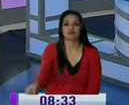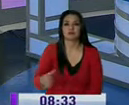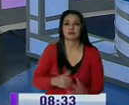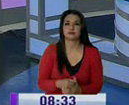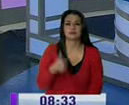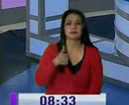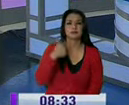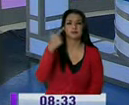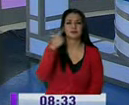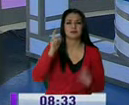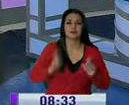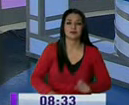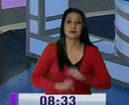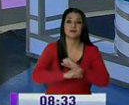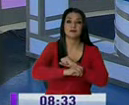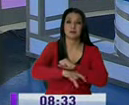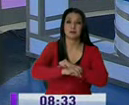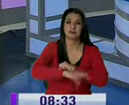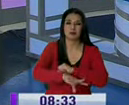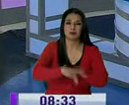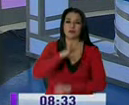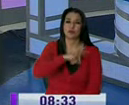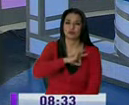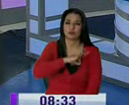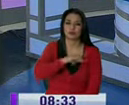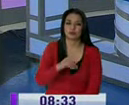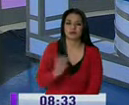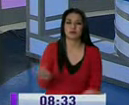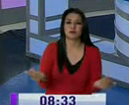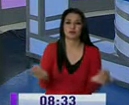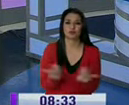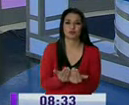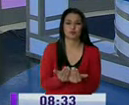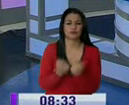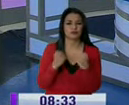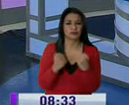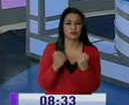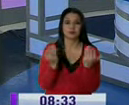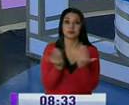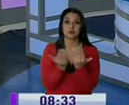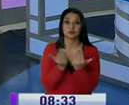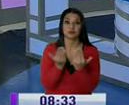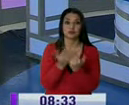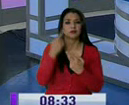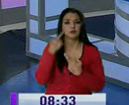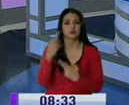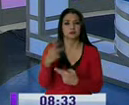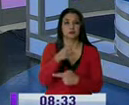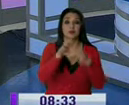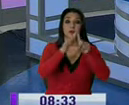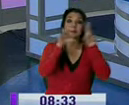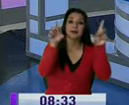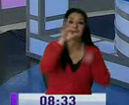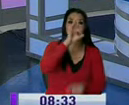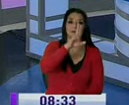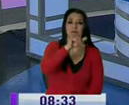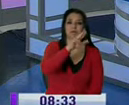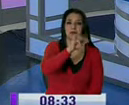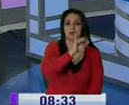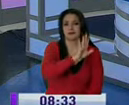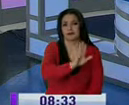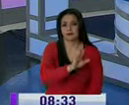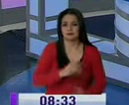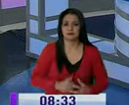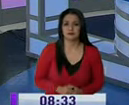tiene que hacer una campaña de concientización, sobre todo bastante fuerte, desde la empresa, desde Maceo, para que